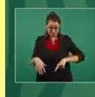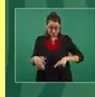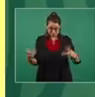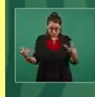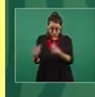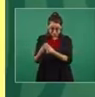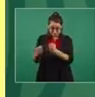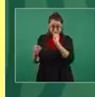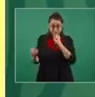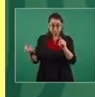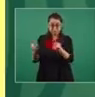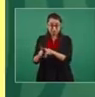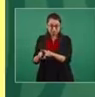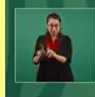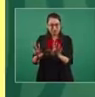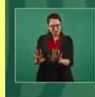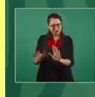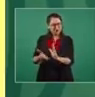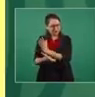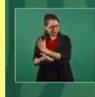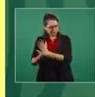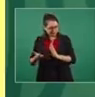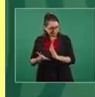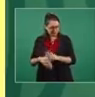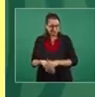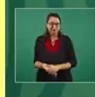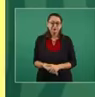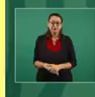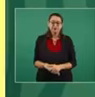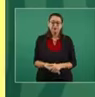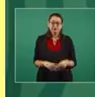El gobierno de México no puede, no debe